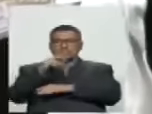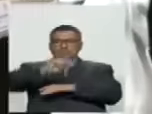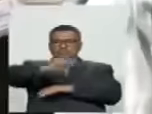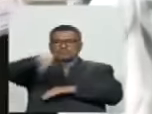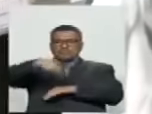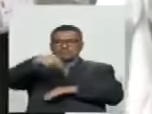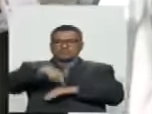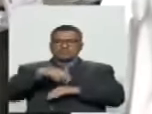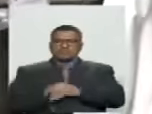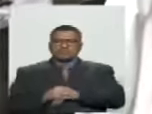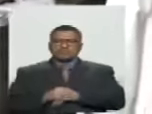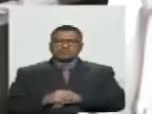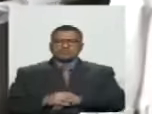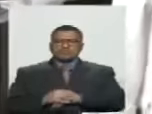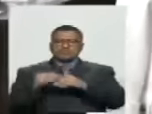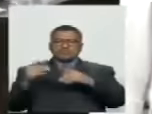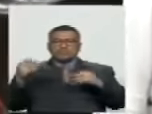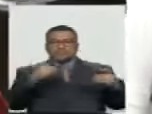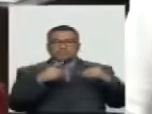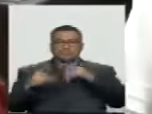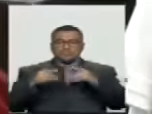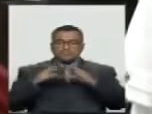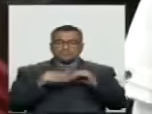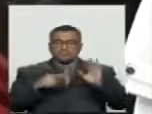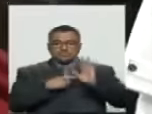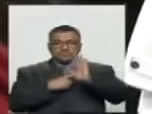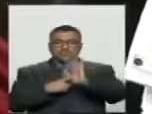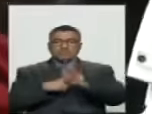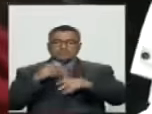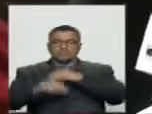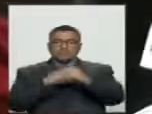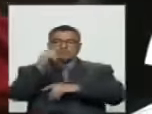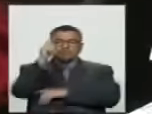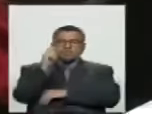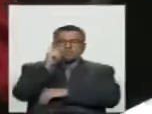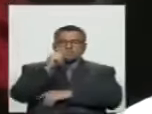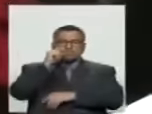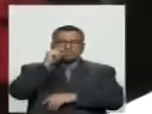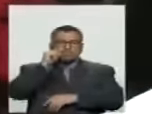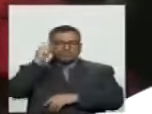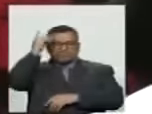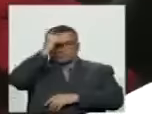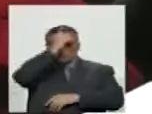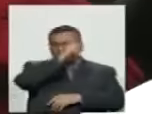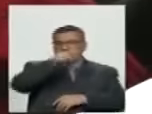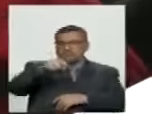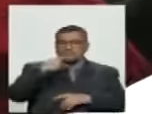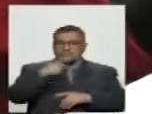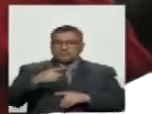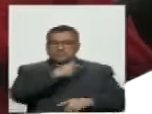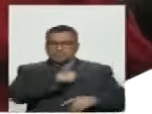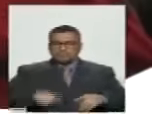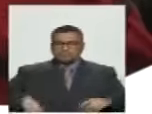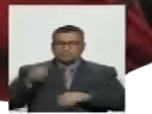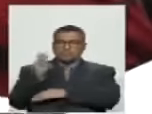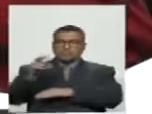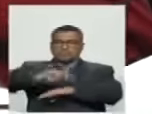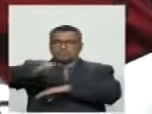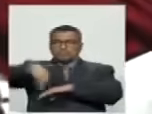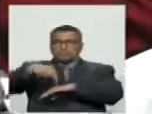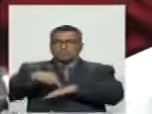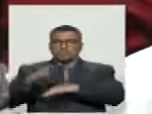Nacional, en medio de este debate y a la propuesta que nos hacía el diputado Diosdado Cabello y ya la instrucción que nos da el presidente de la Asamblea